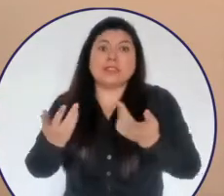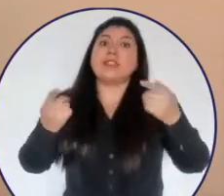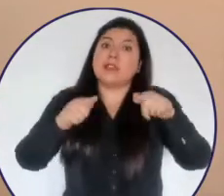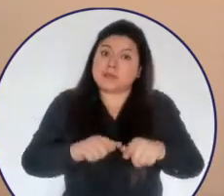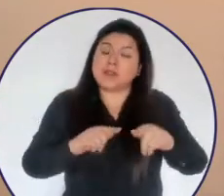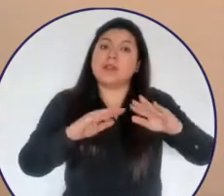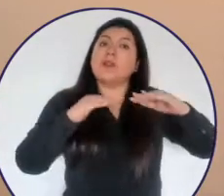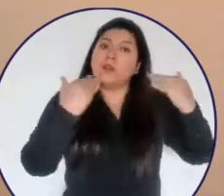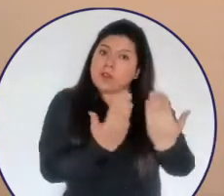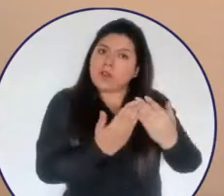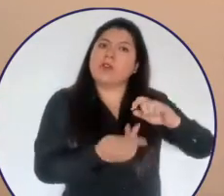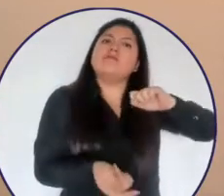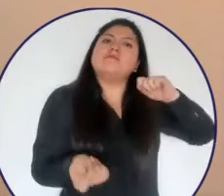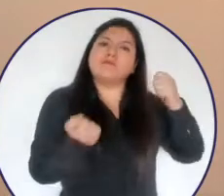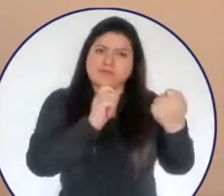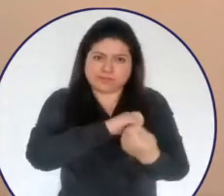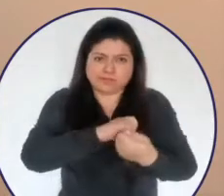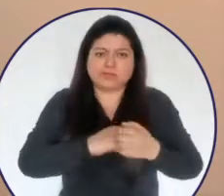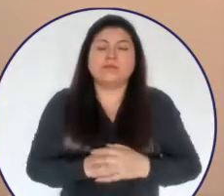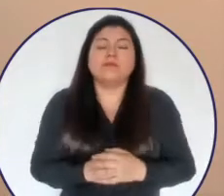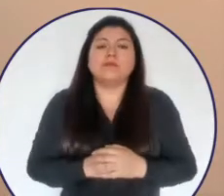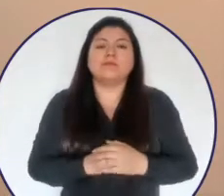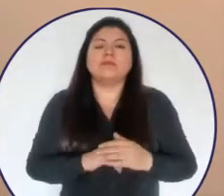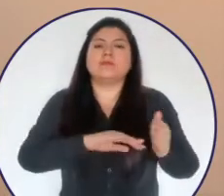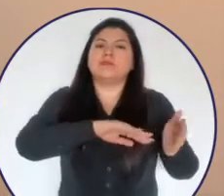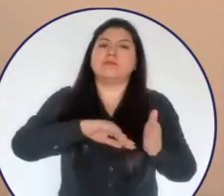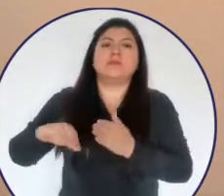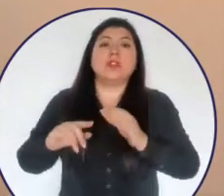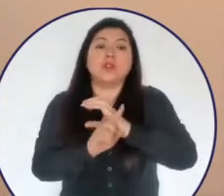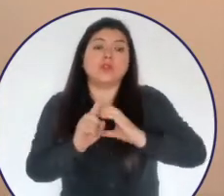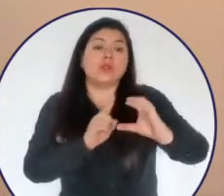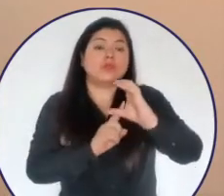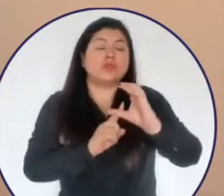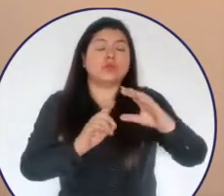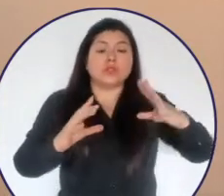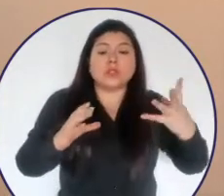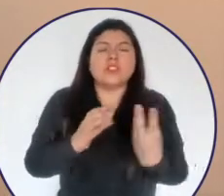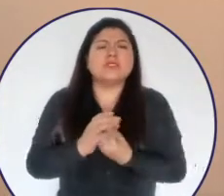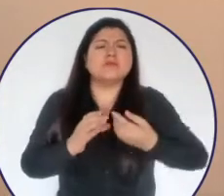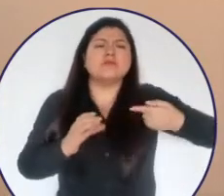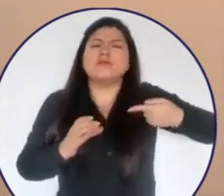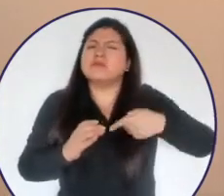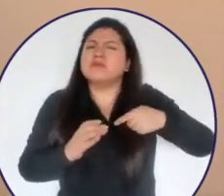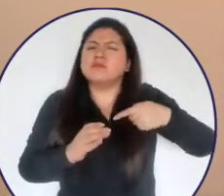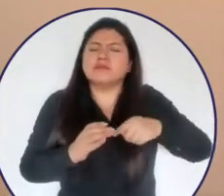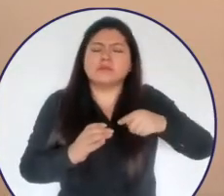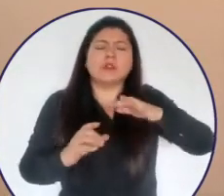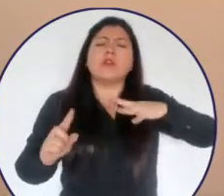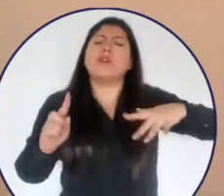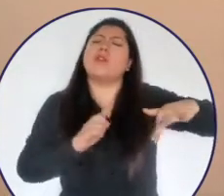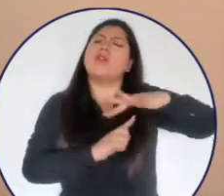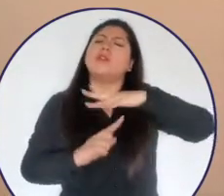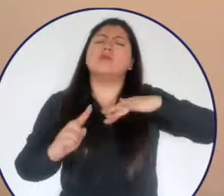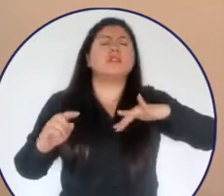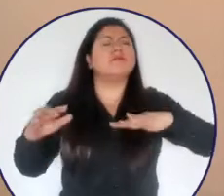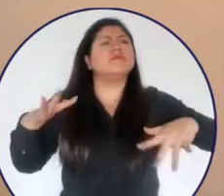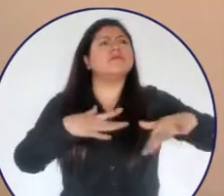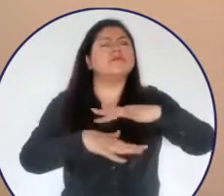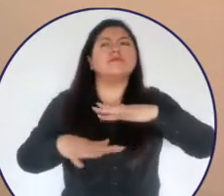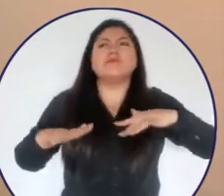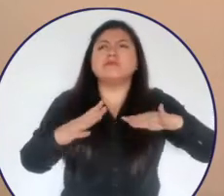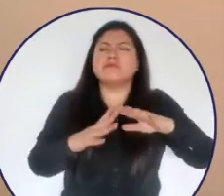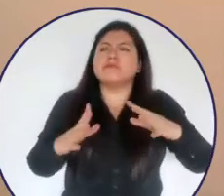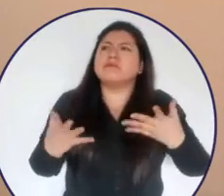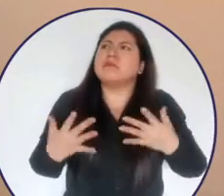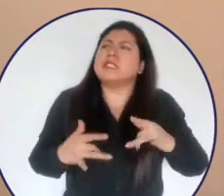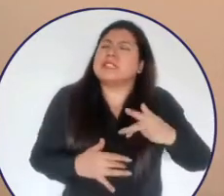sistema, pero también en las transformaciones en las instituciones educativas. Ahora bien, las culturas inclusivas son